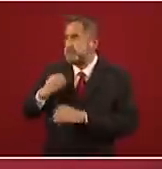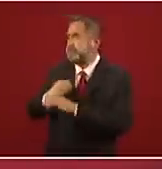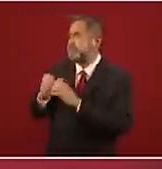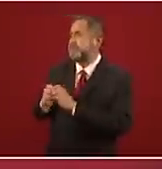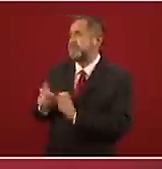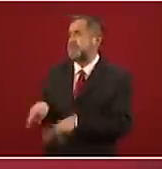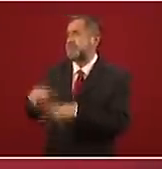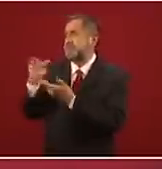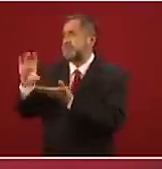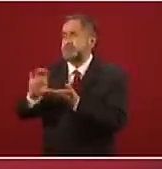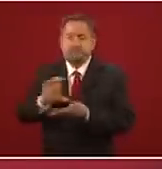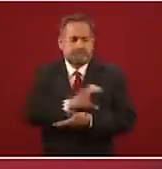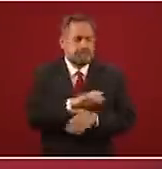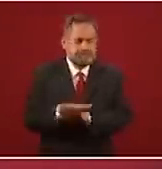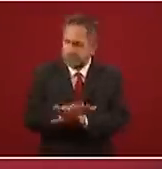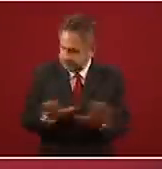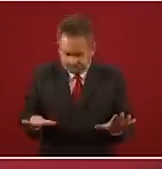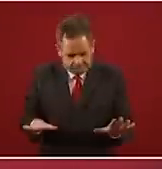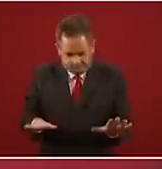No